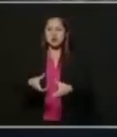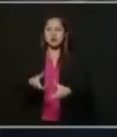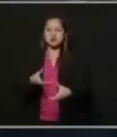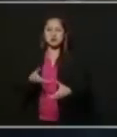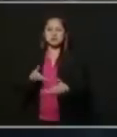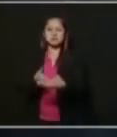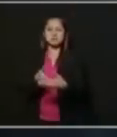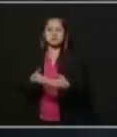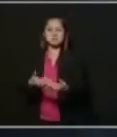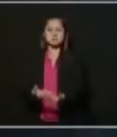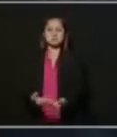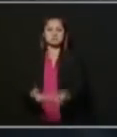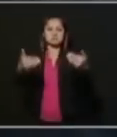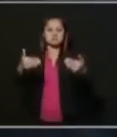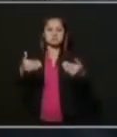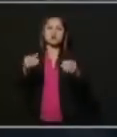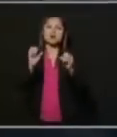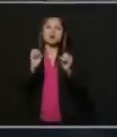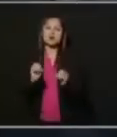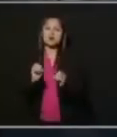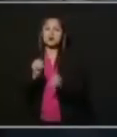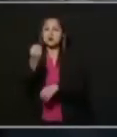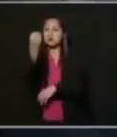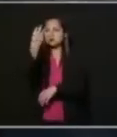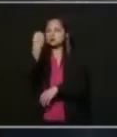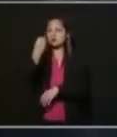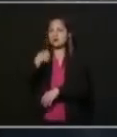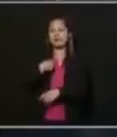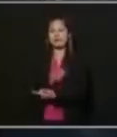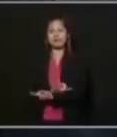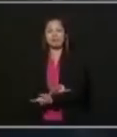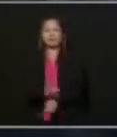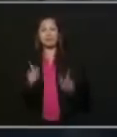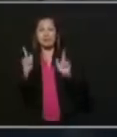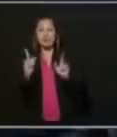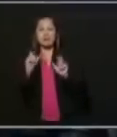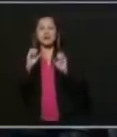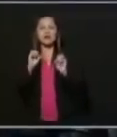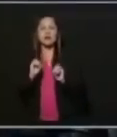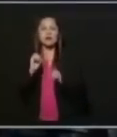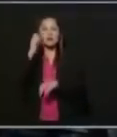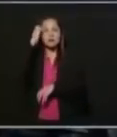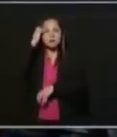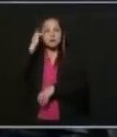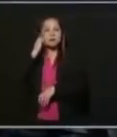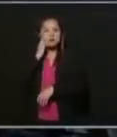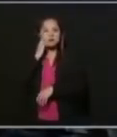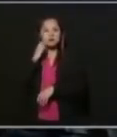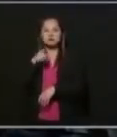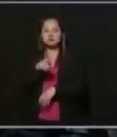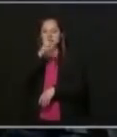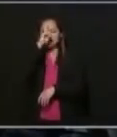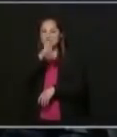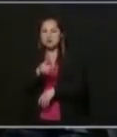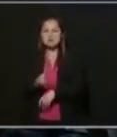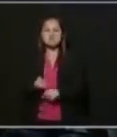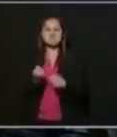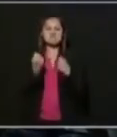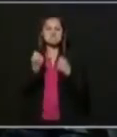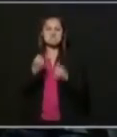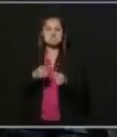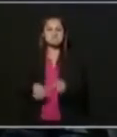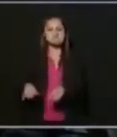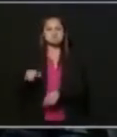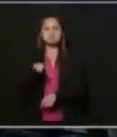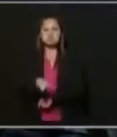el tráfico o pasarse los altos o estacionarse en lugares prohibidos.